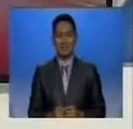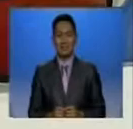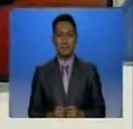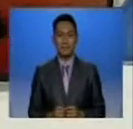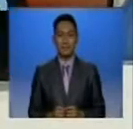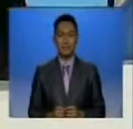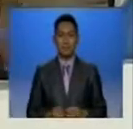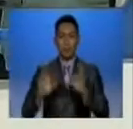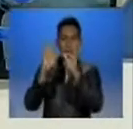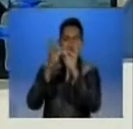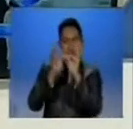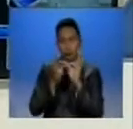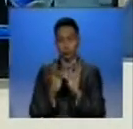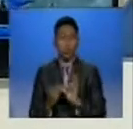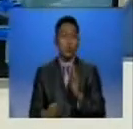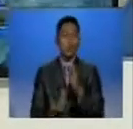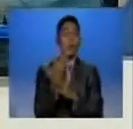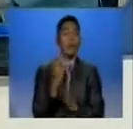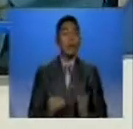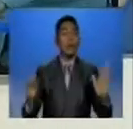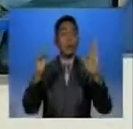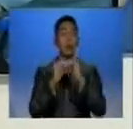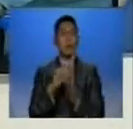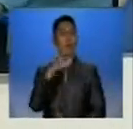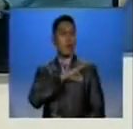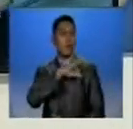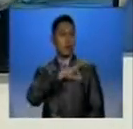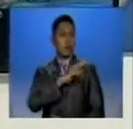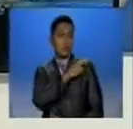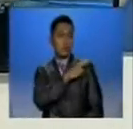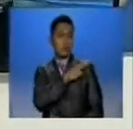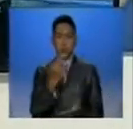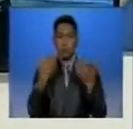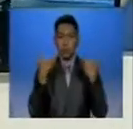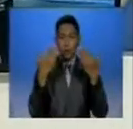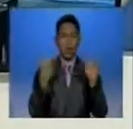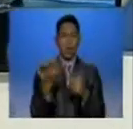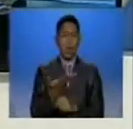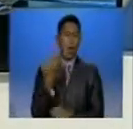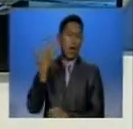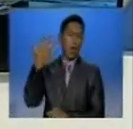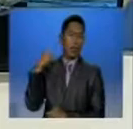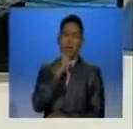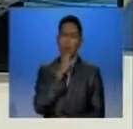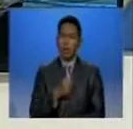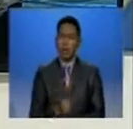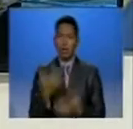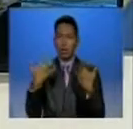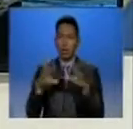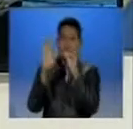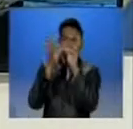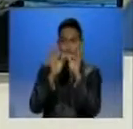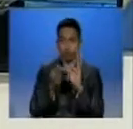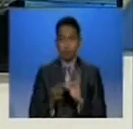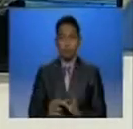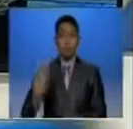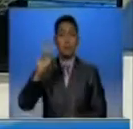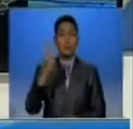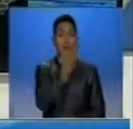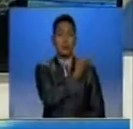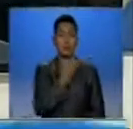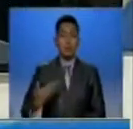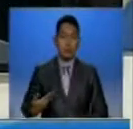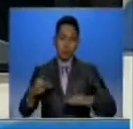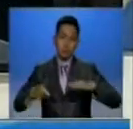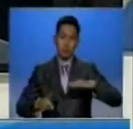Fue remodelada la facultad más antigua de la Universidad de Guayaquil. La obra la inauguró el vicepresidente de la República, Jorge Glass, quien además se